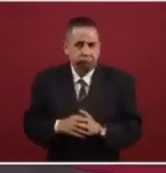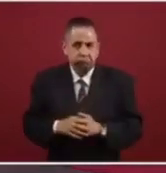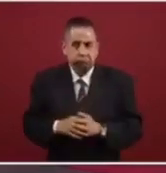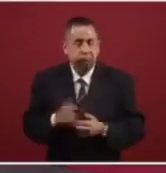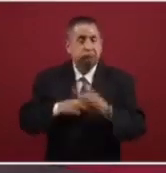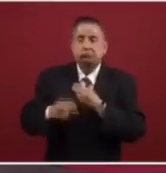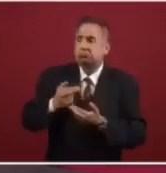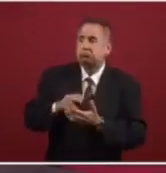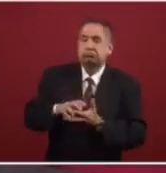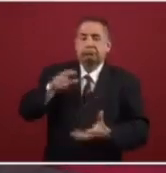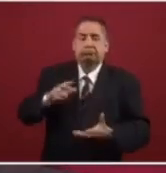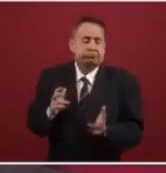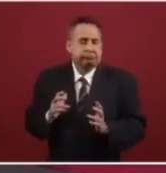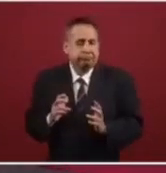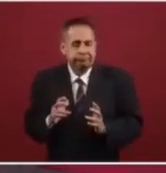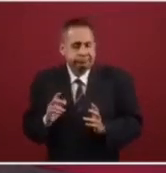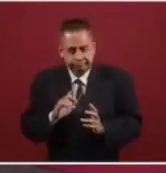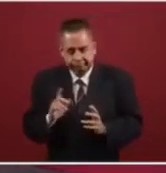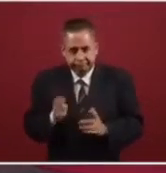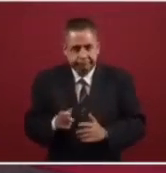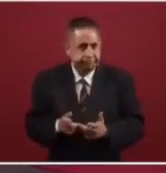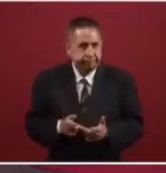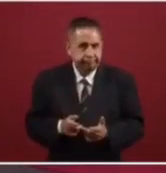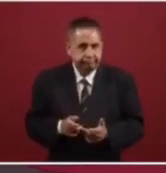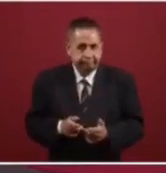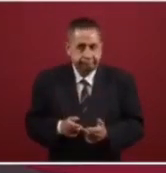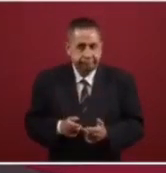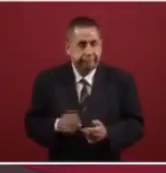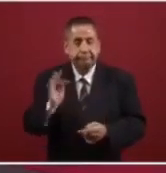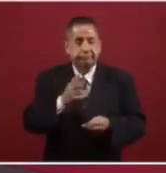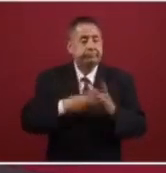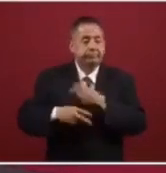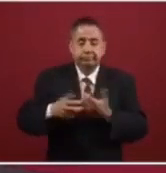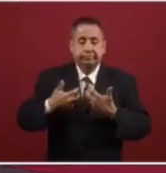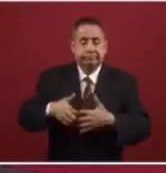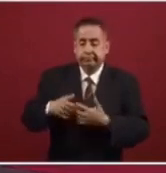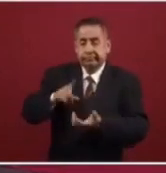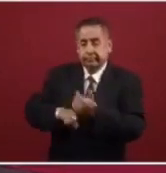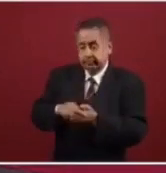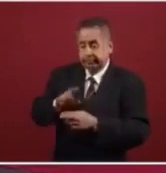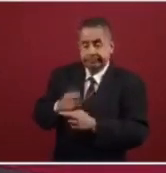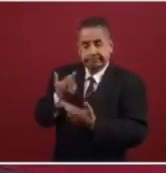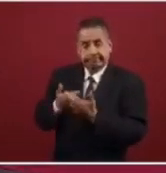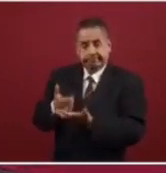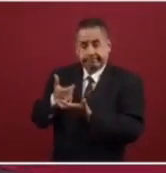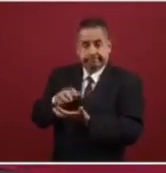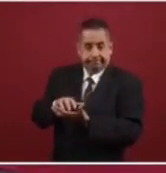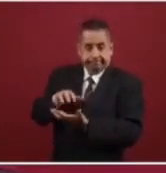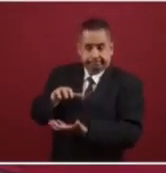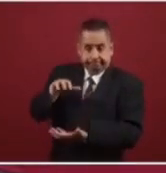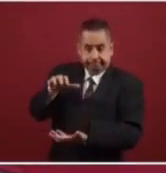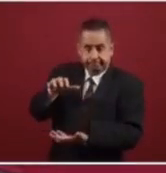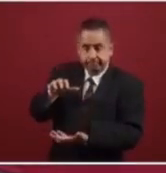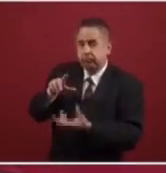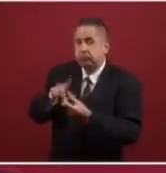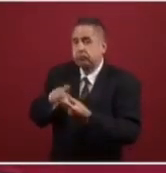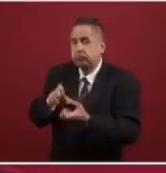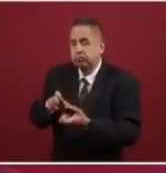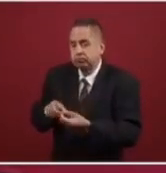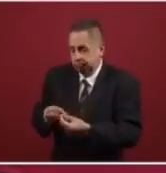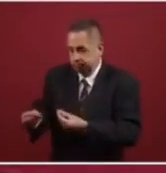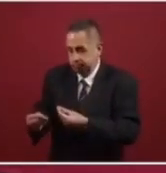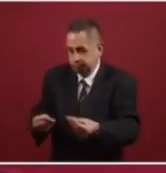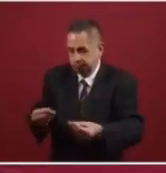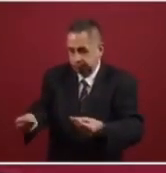Crecer, pues es que se produzca más riqueza, no necesariamente que se distribuya mejor la